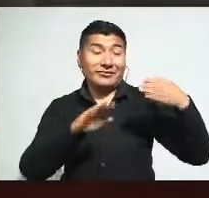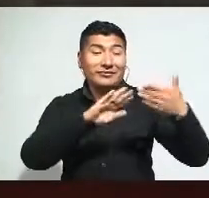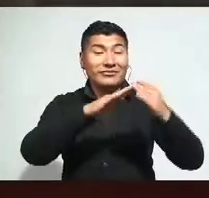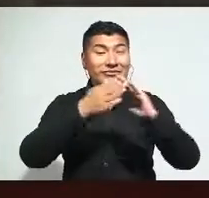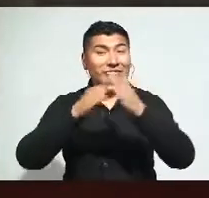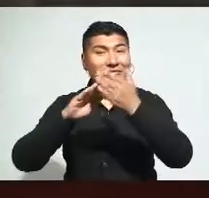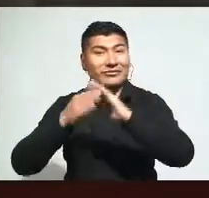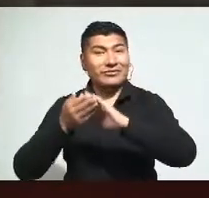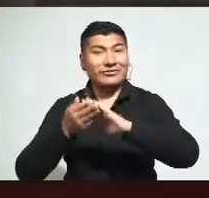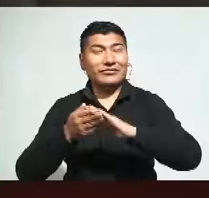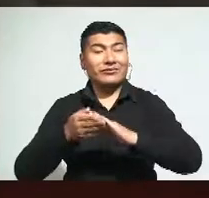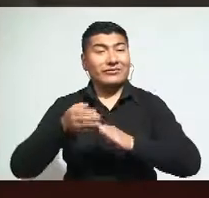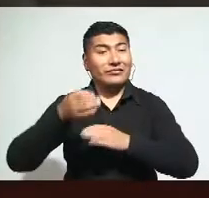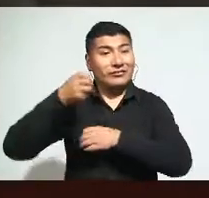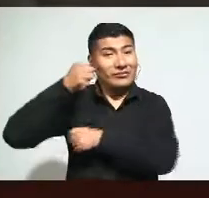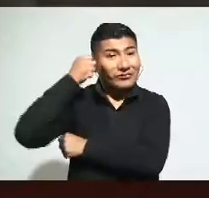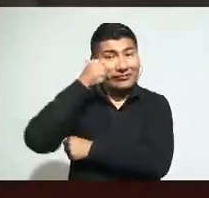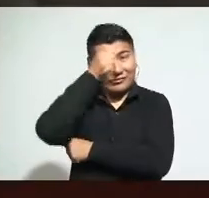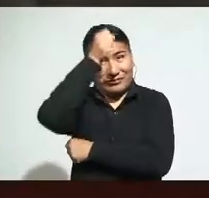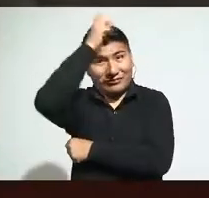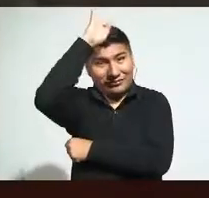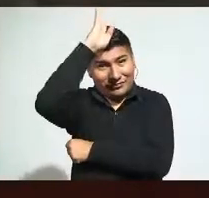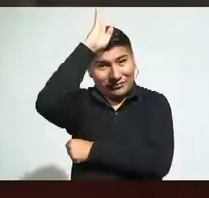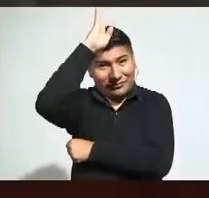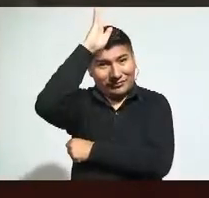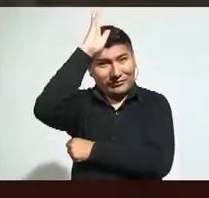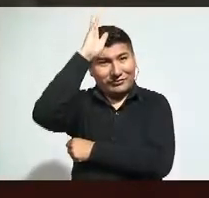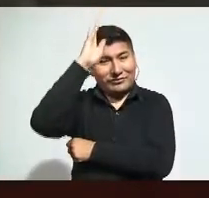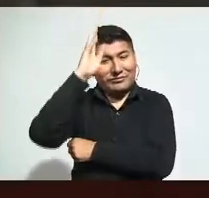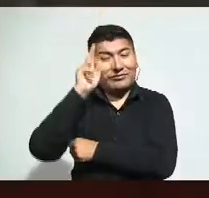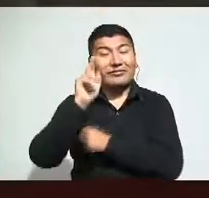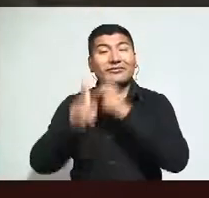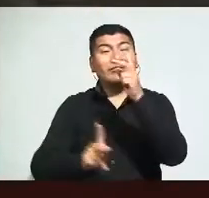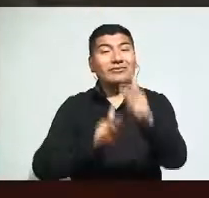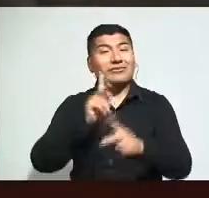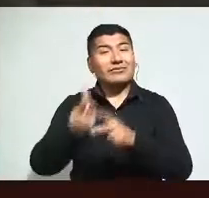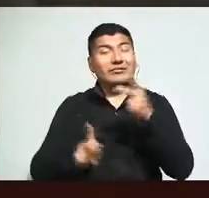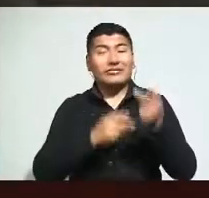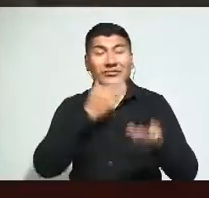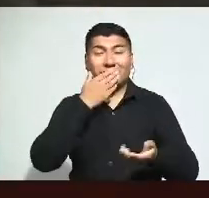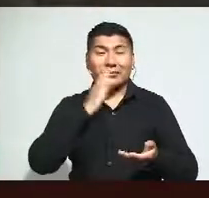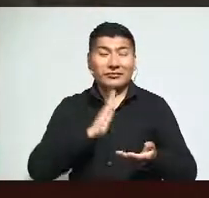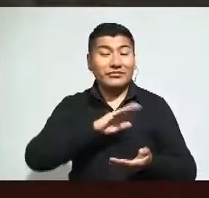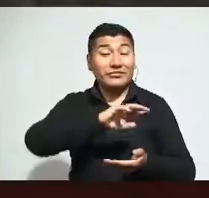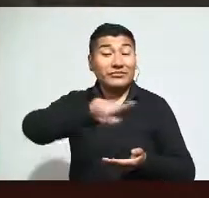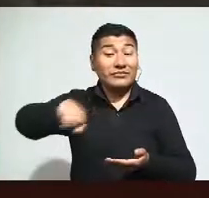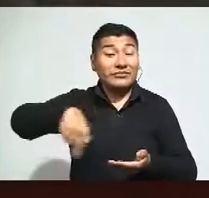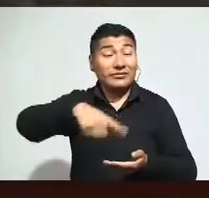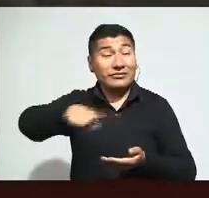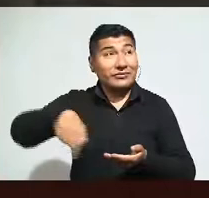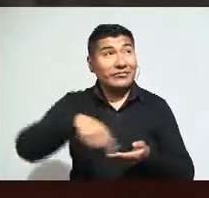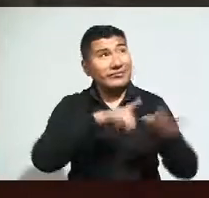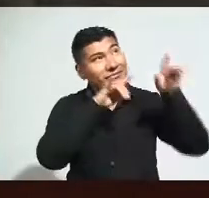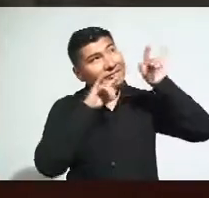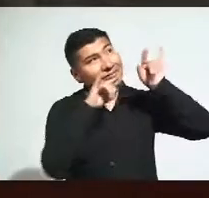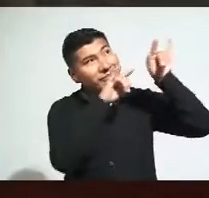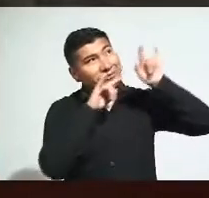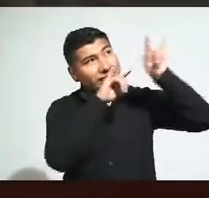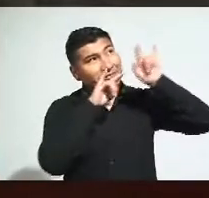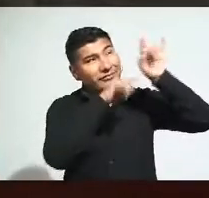los soldados los malhechores todos ellos se burlaban de